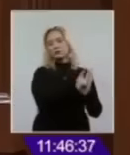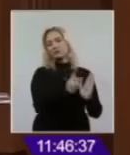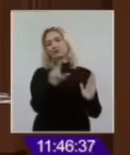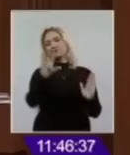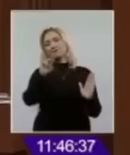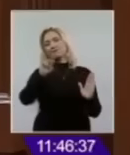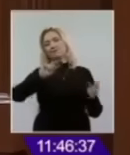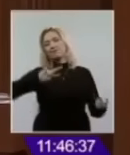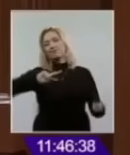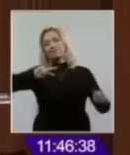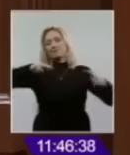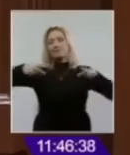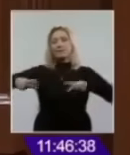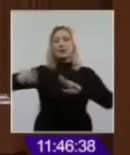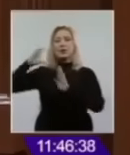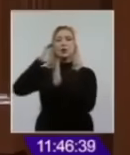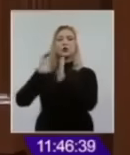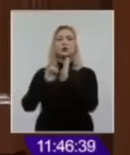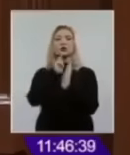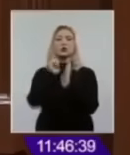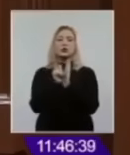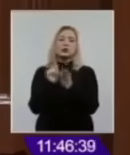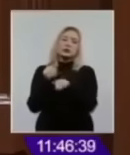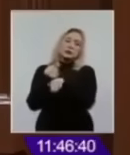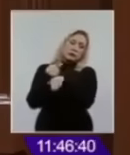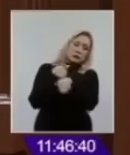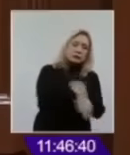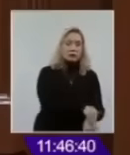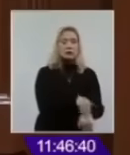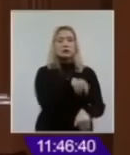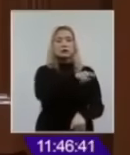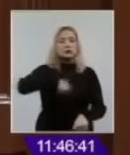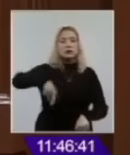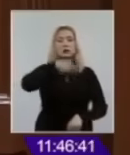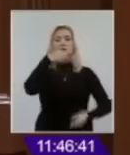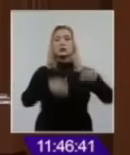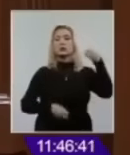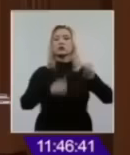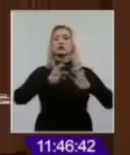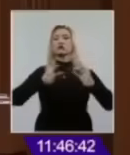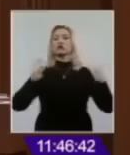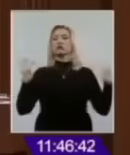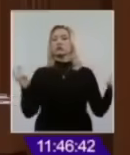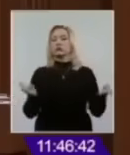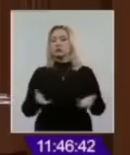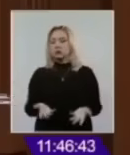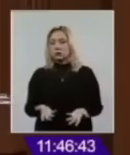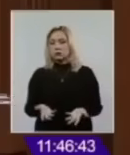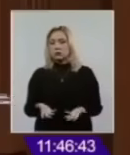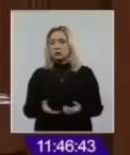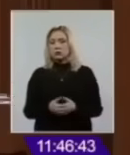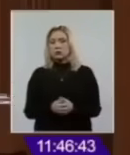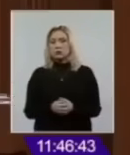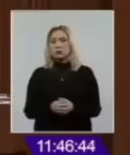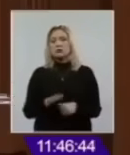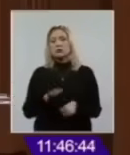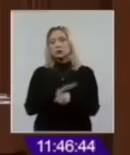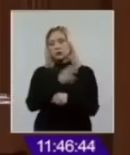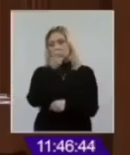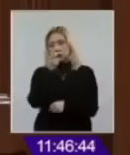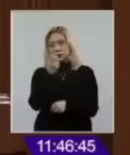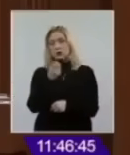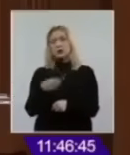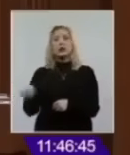Constitución subordinada a la Suprema Corte, al grado de que se escucha entre